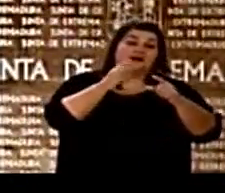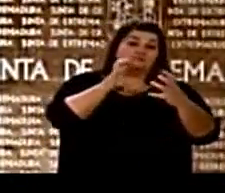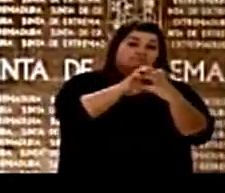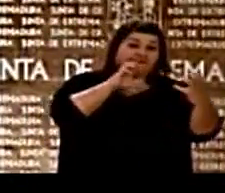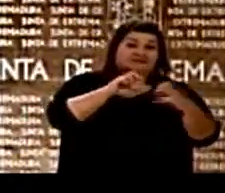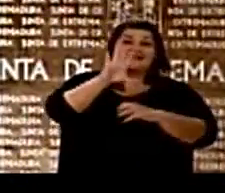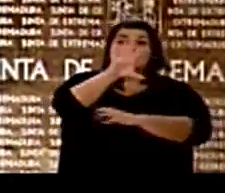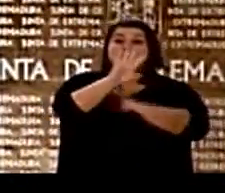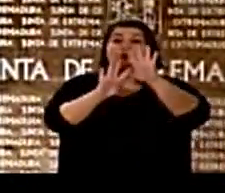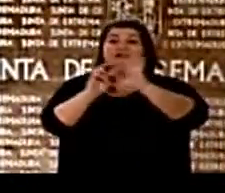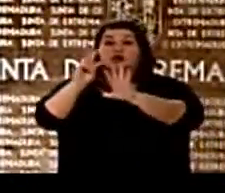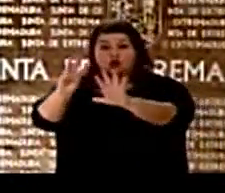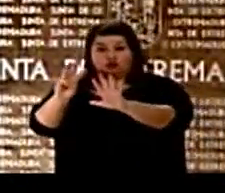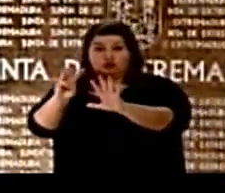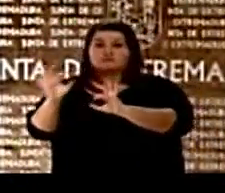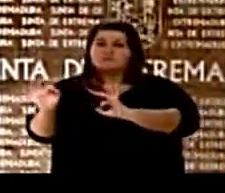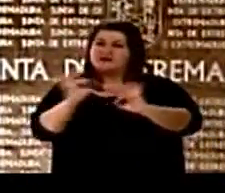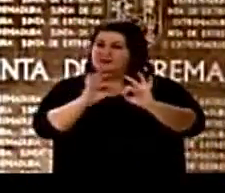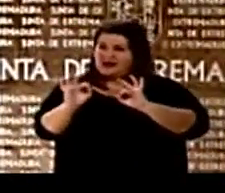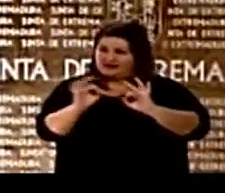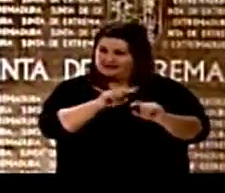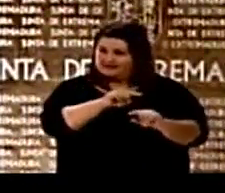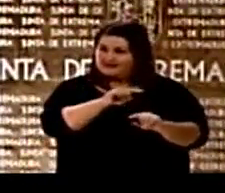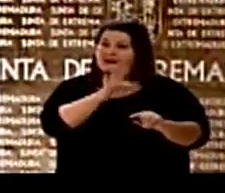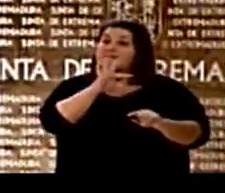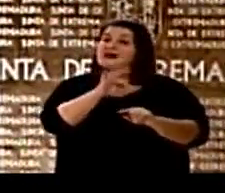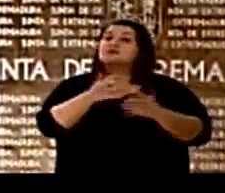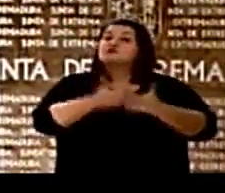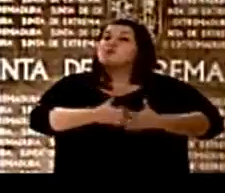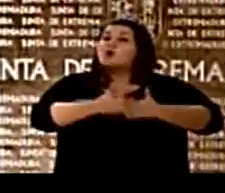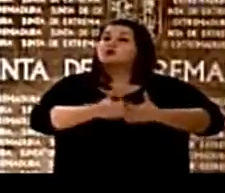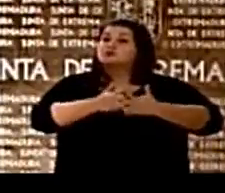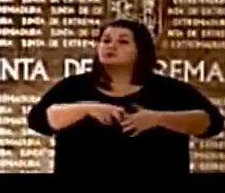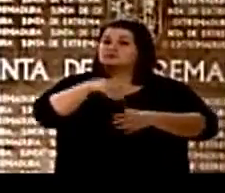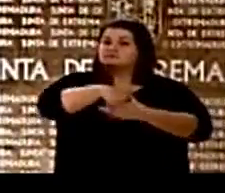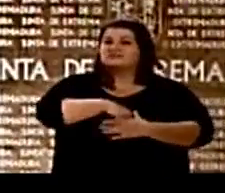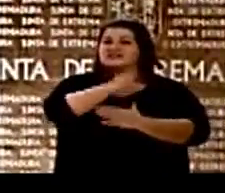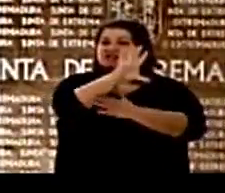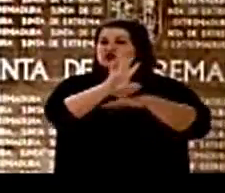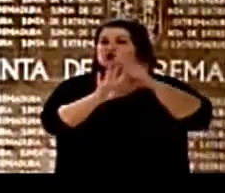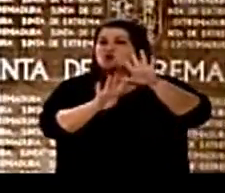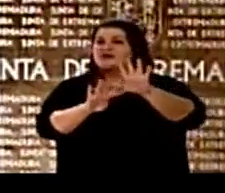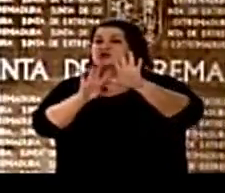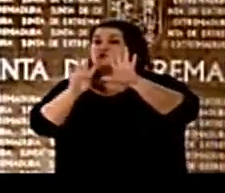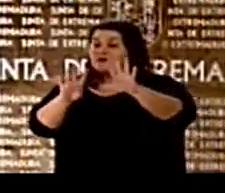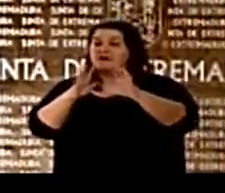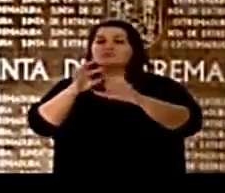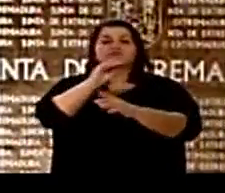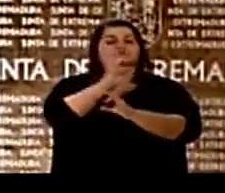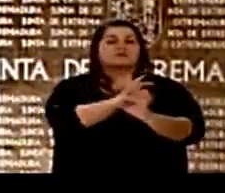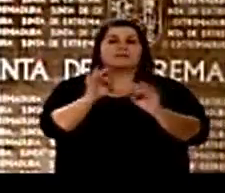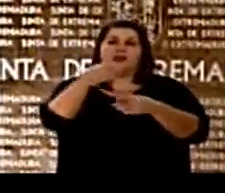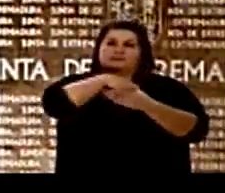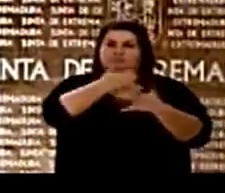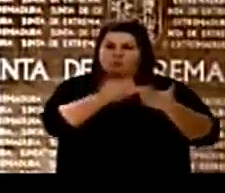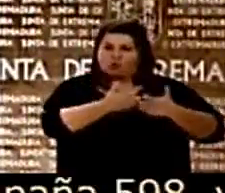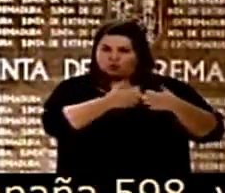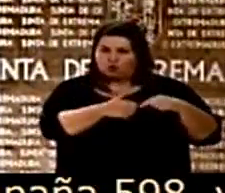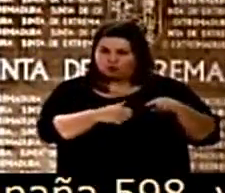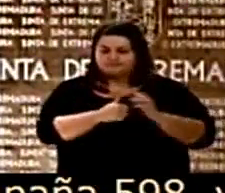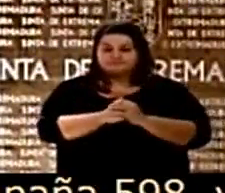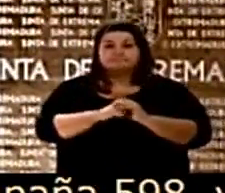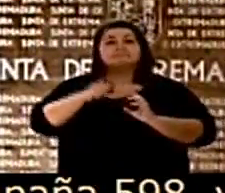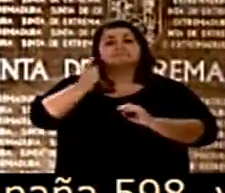598 y una campaña de revisión general de los motores de los modelos 599. Vamos a iniciar